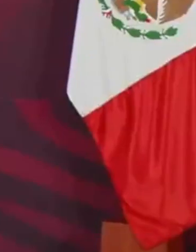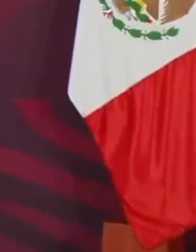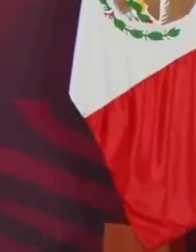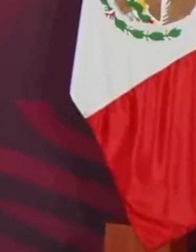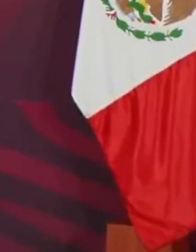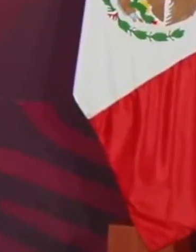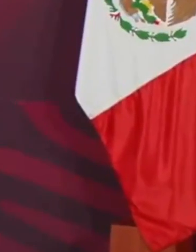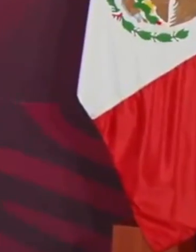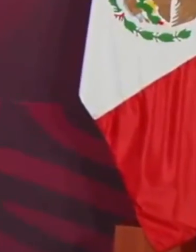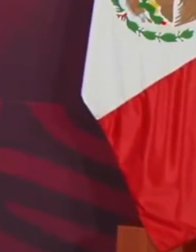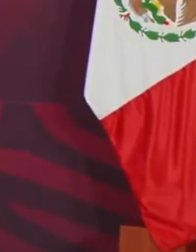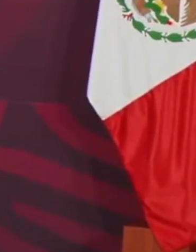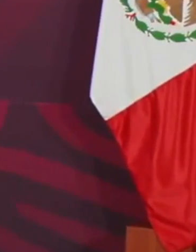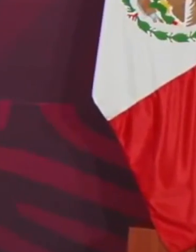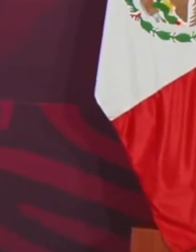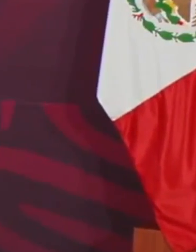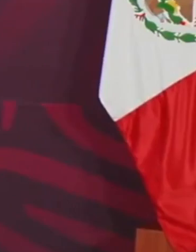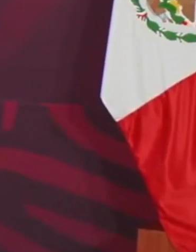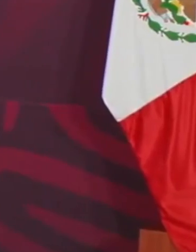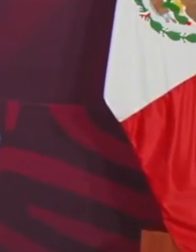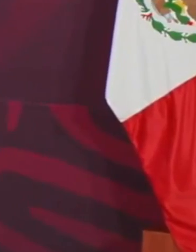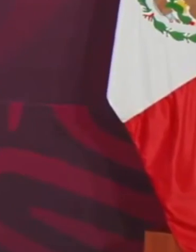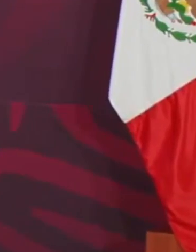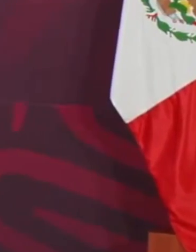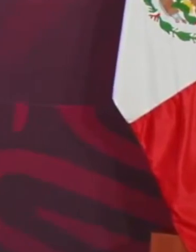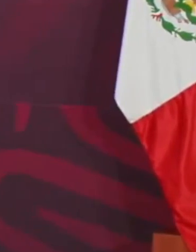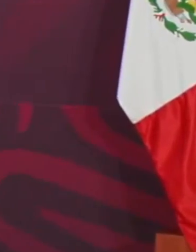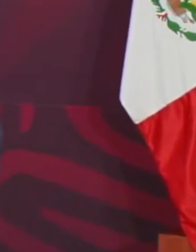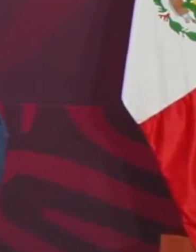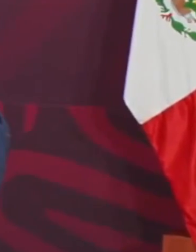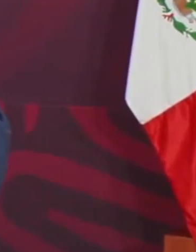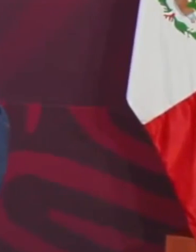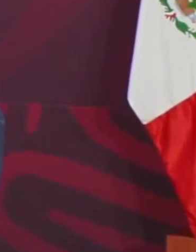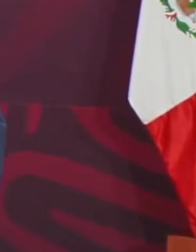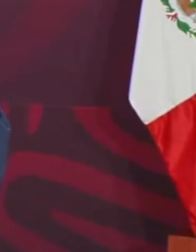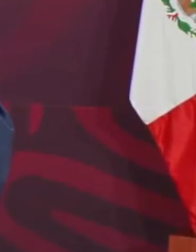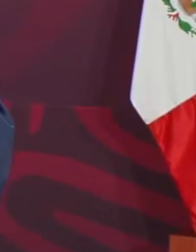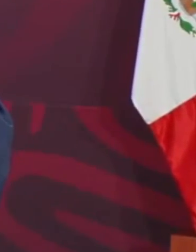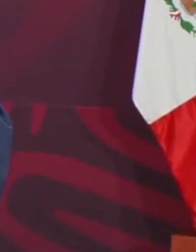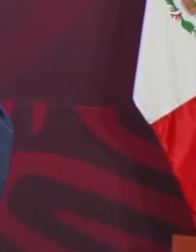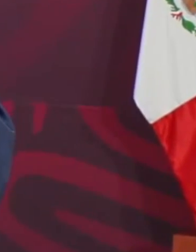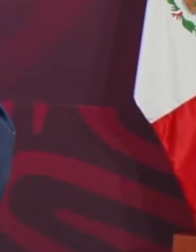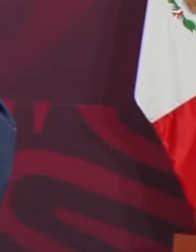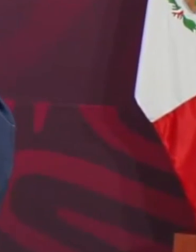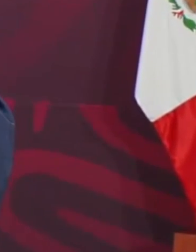para que los jóvenes muy se bien, formen muy bien, presi. Y que no sean enganchados por las bandas de